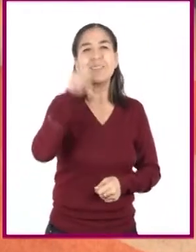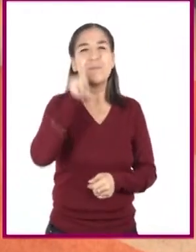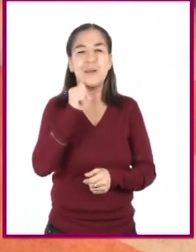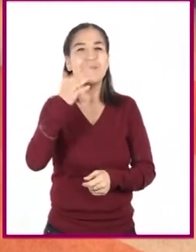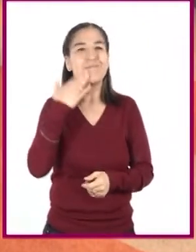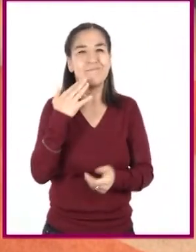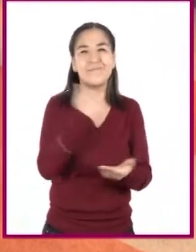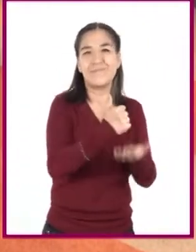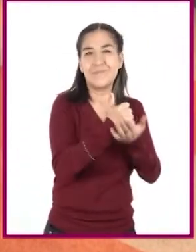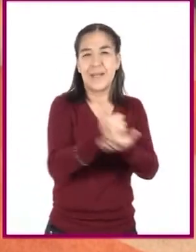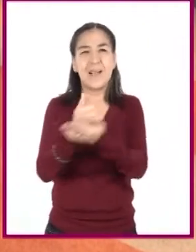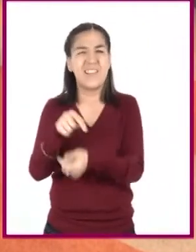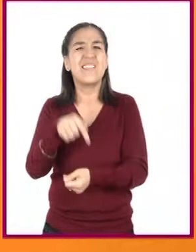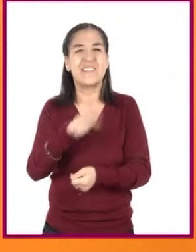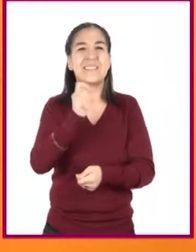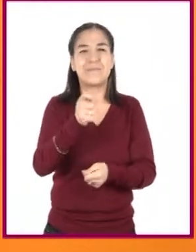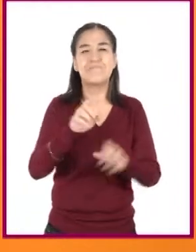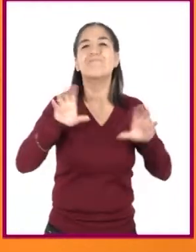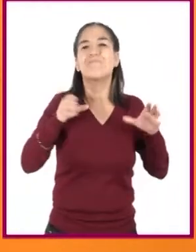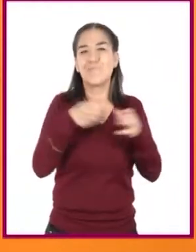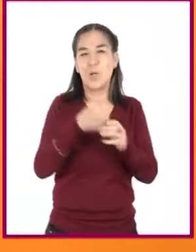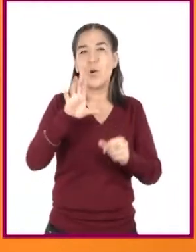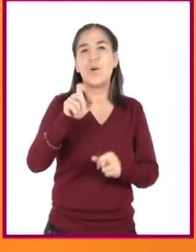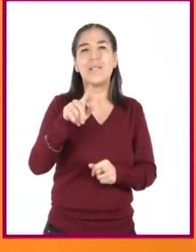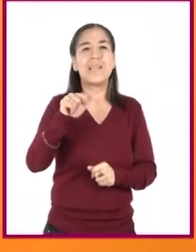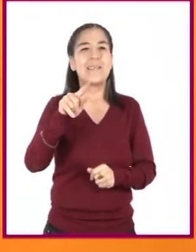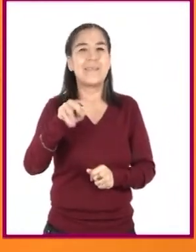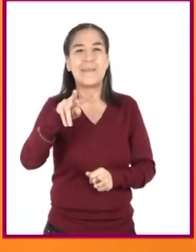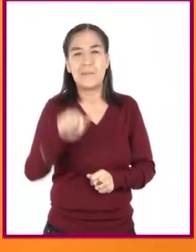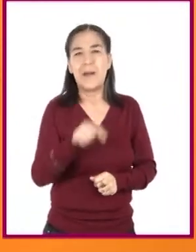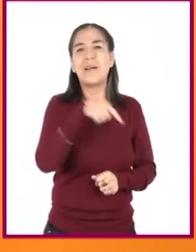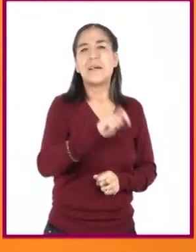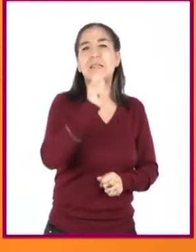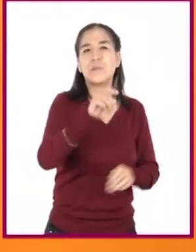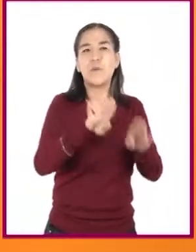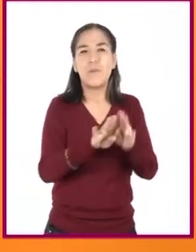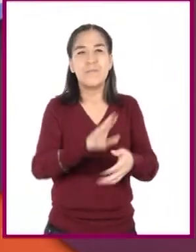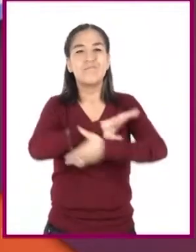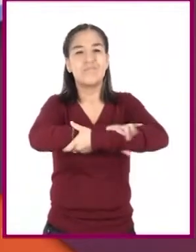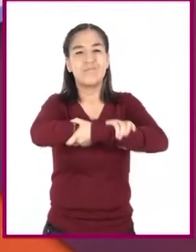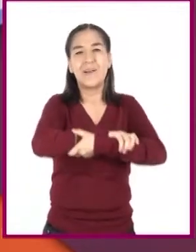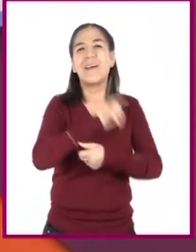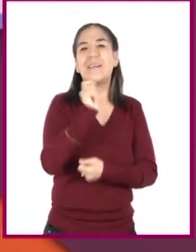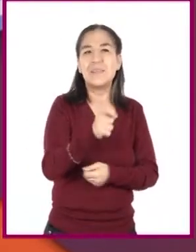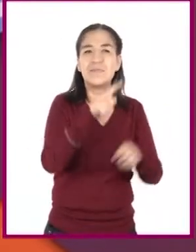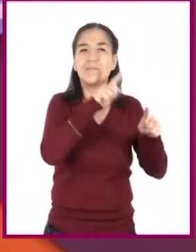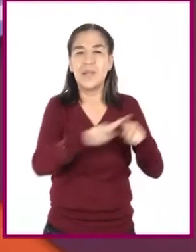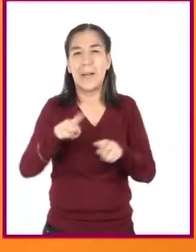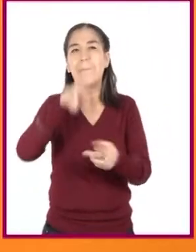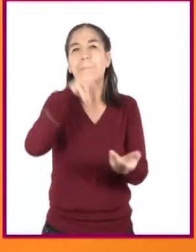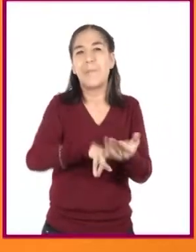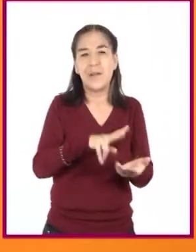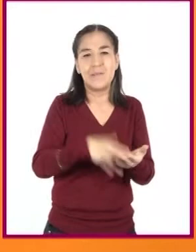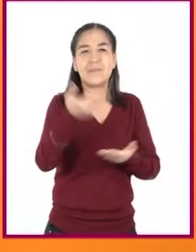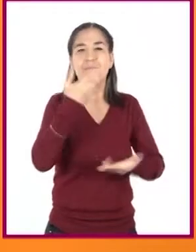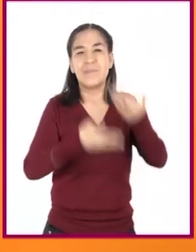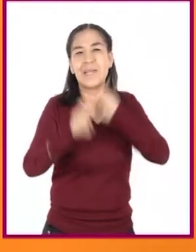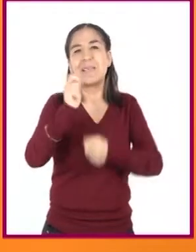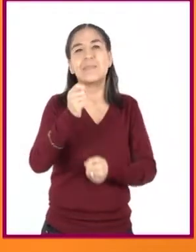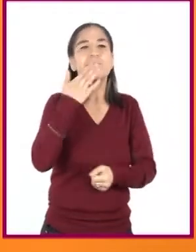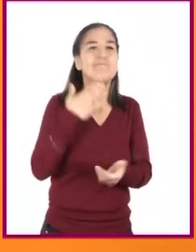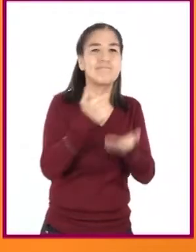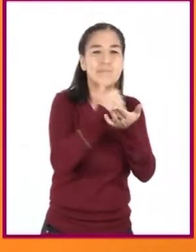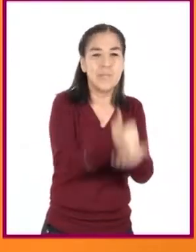de la identidad colectiva. La identidad colectiva se fortalece al practicar capacidades y valores como la